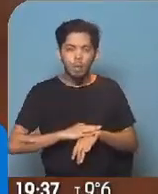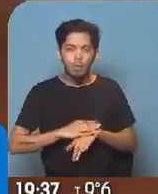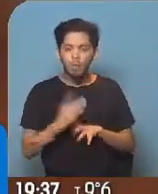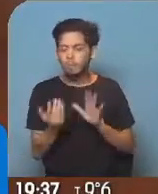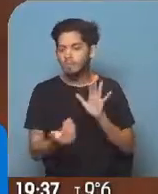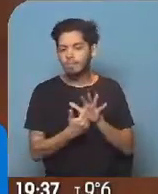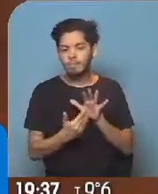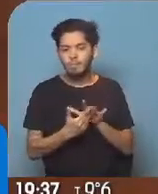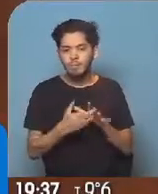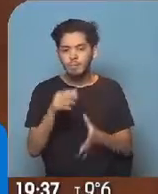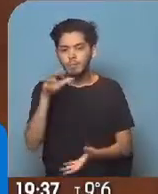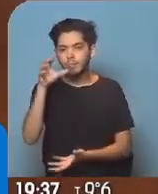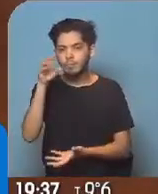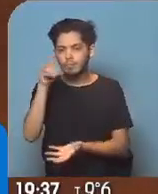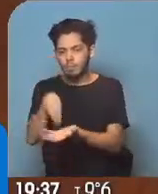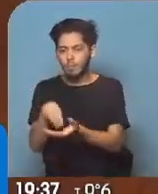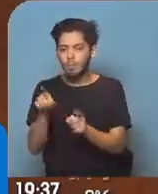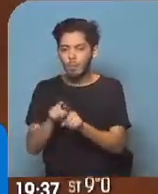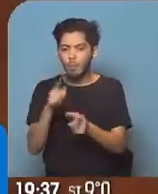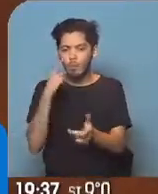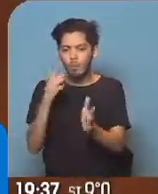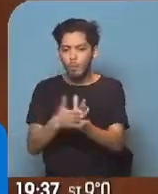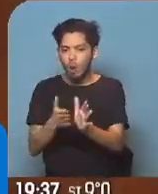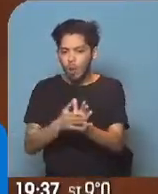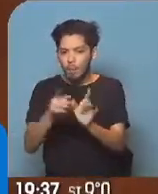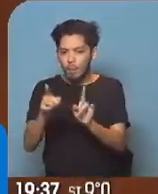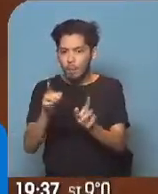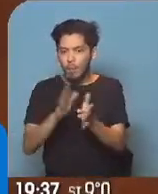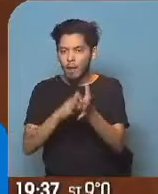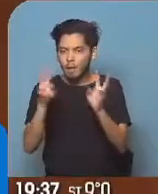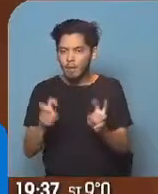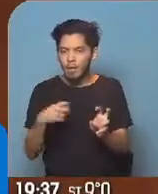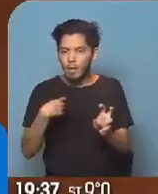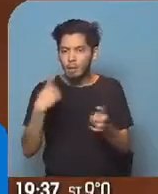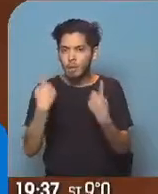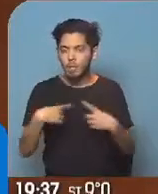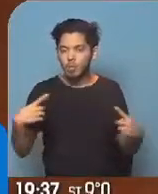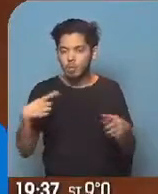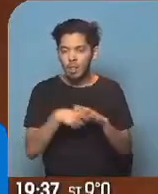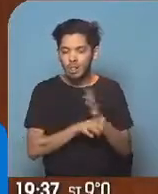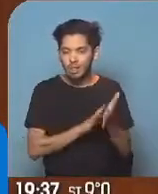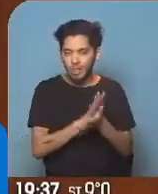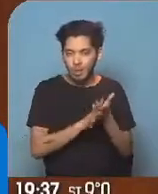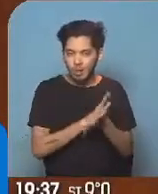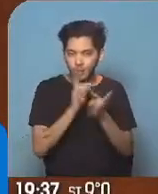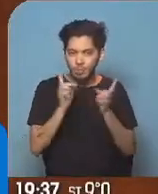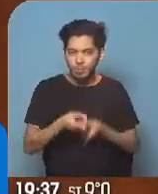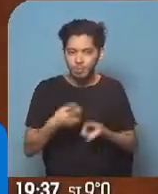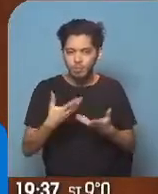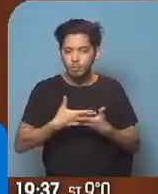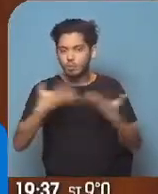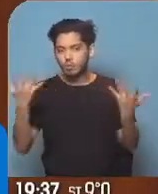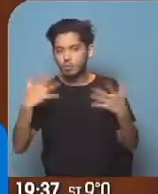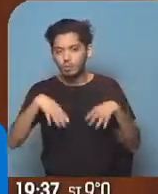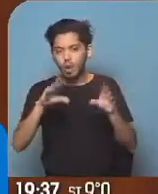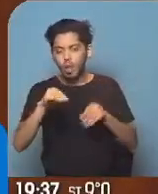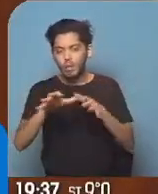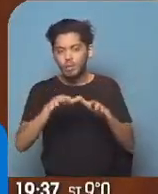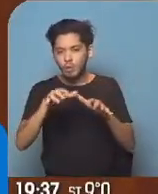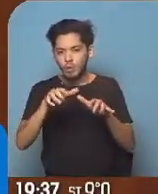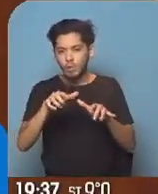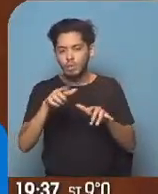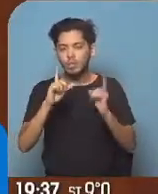de, diríamos, de pruebas para todas estas cuestiones de la corrupción en general en todos los ámbitos. Además, desde